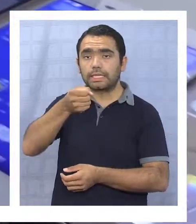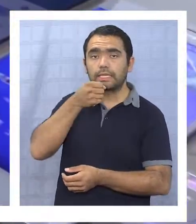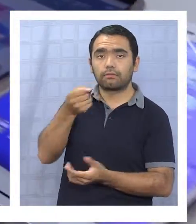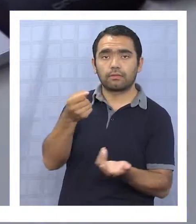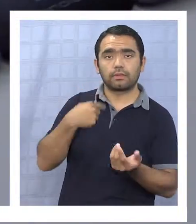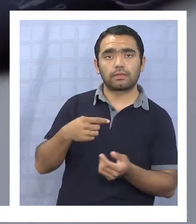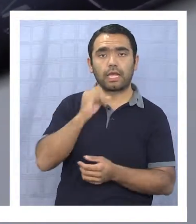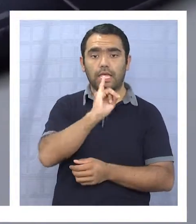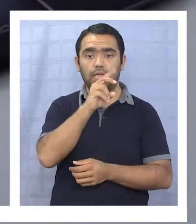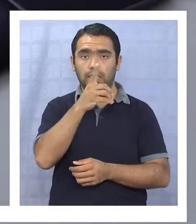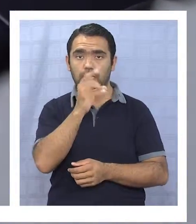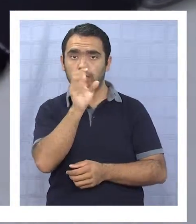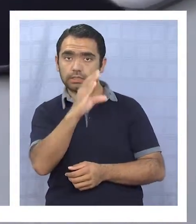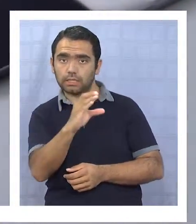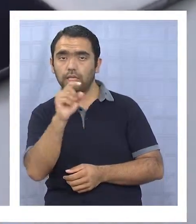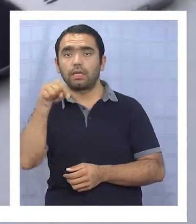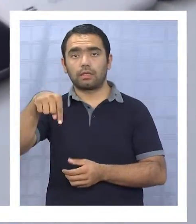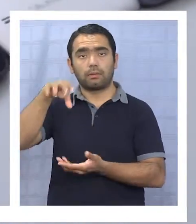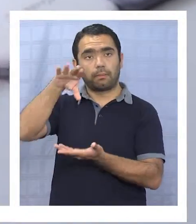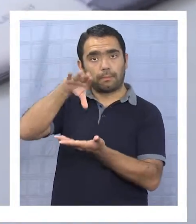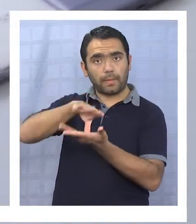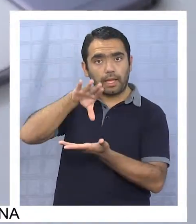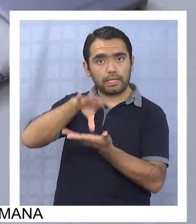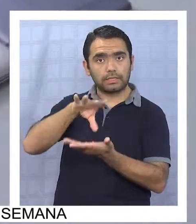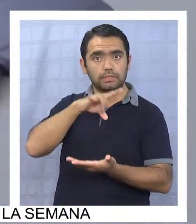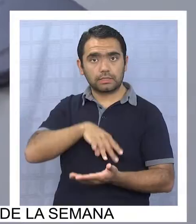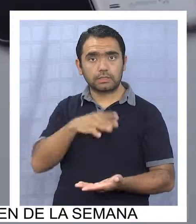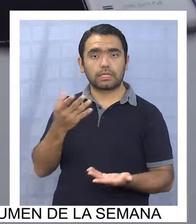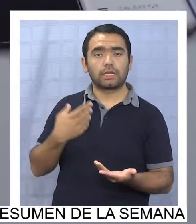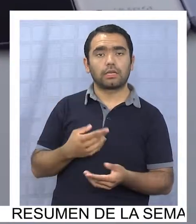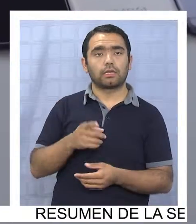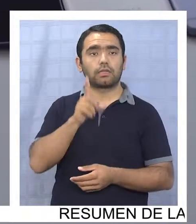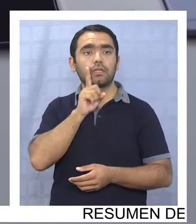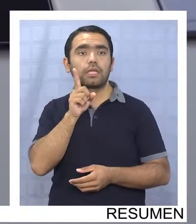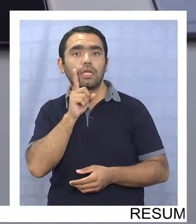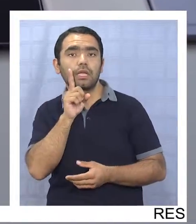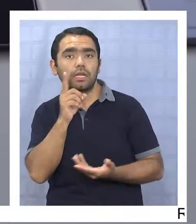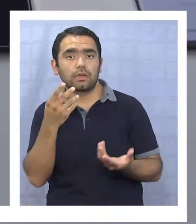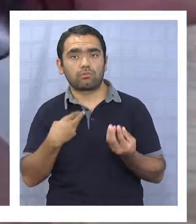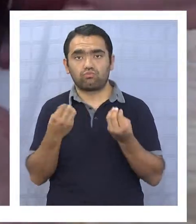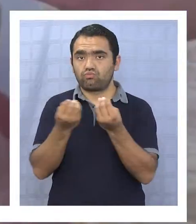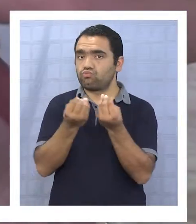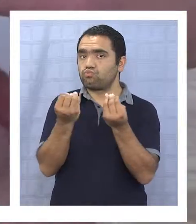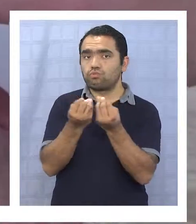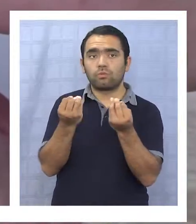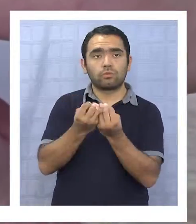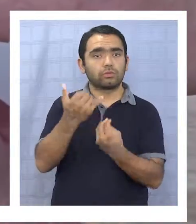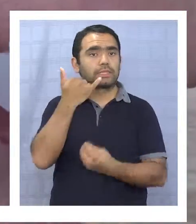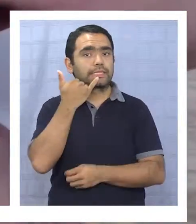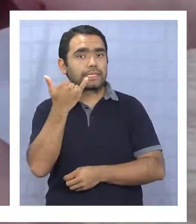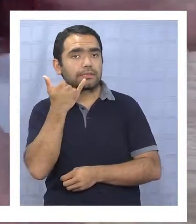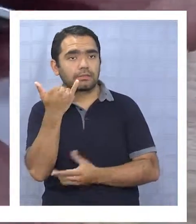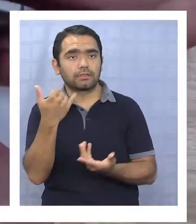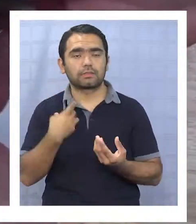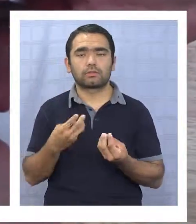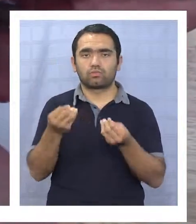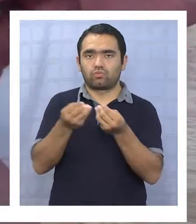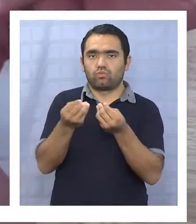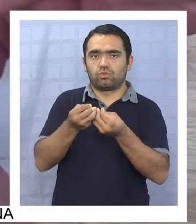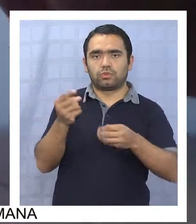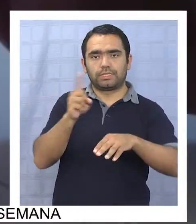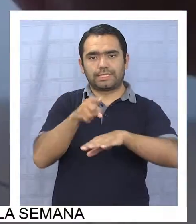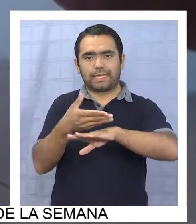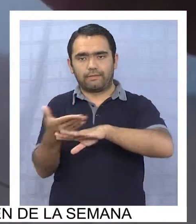consultora IDC, en nuestro país hay un teléfono y medio por habitante, por lo que no parece extraña la gran cantidad de